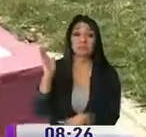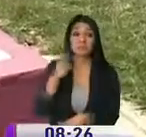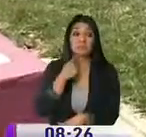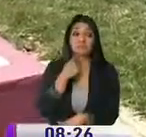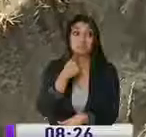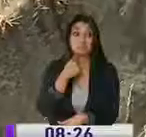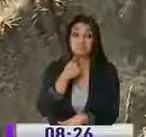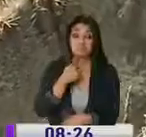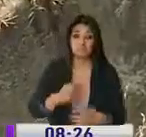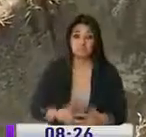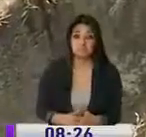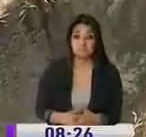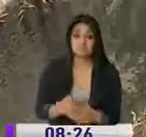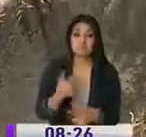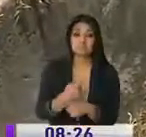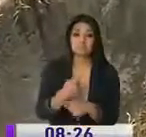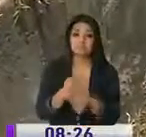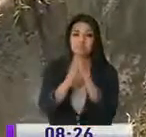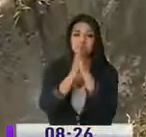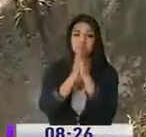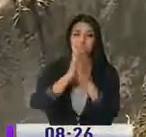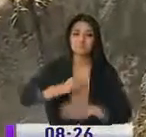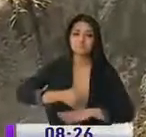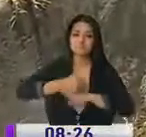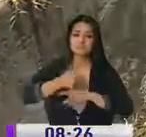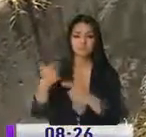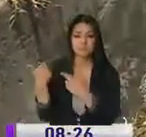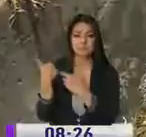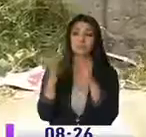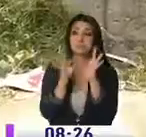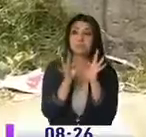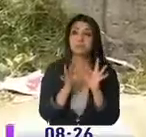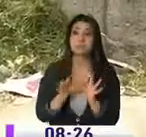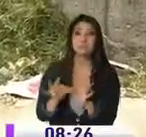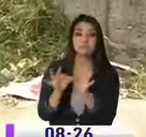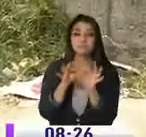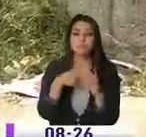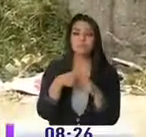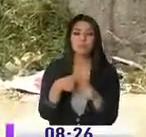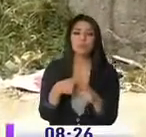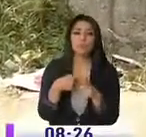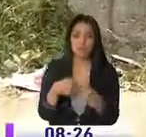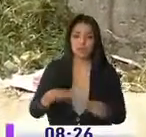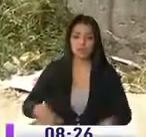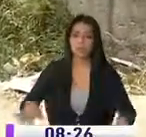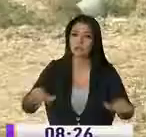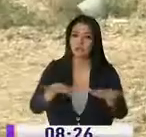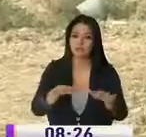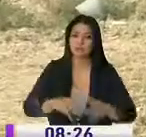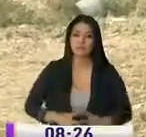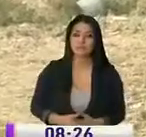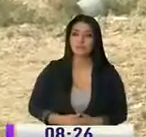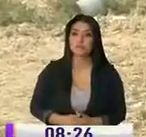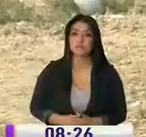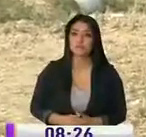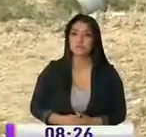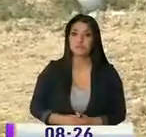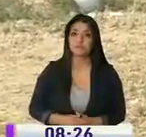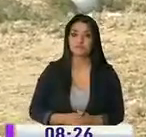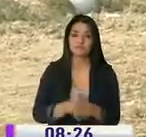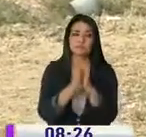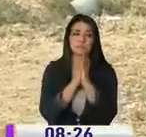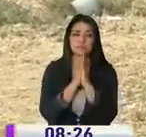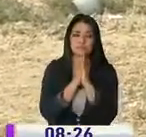esto y más solicitan a las autoridades competentes el mantenimiento urgente de este espacio público el pedido a las